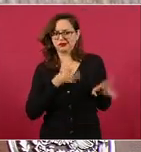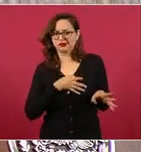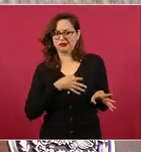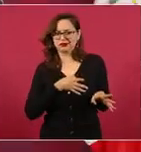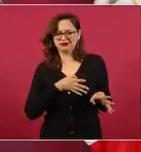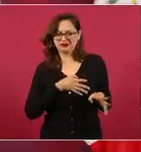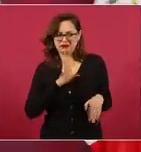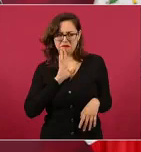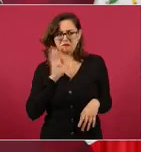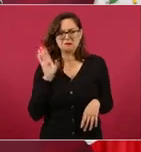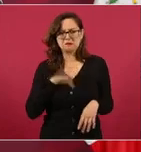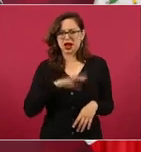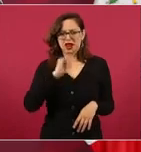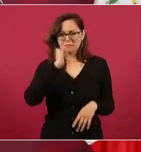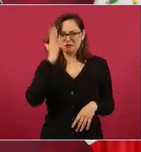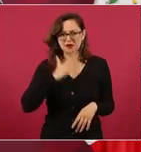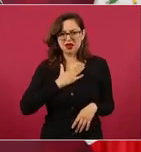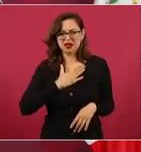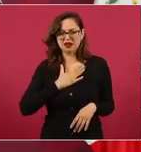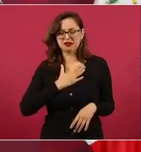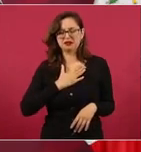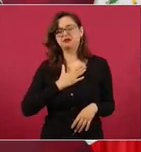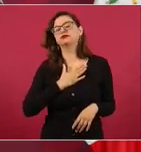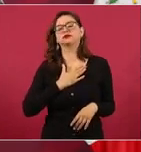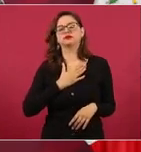es mal visto.